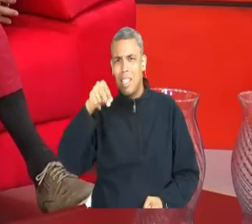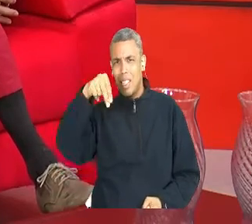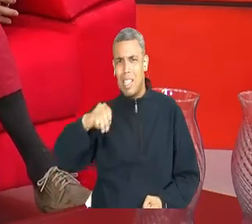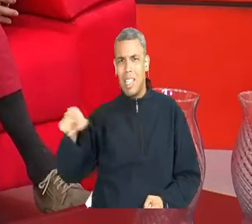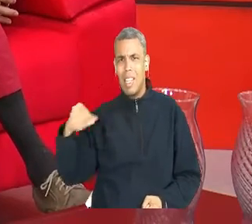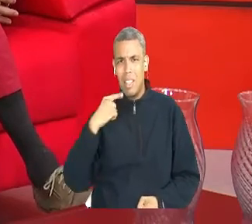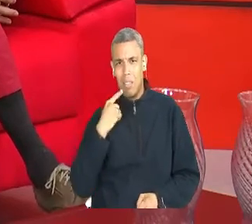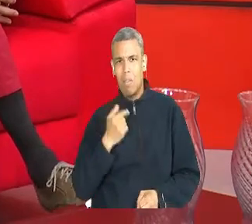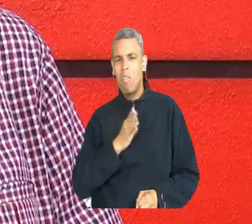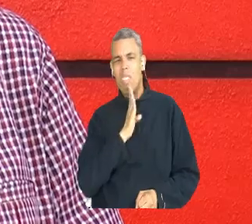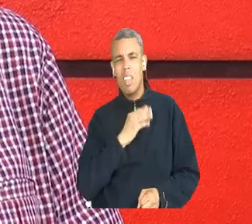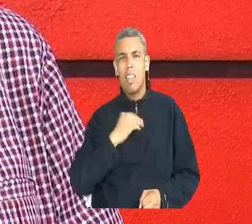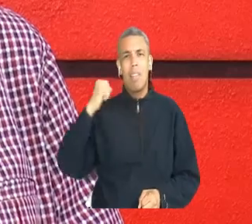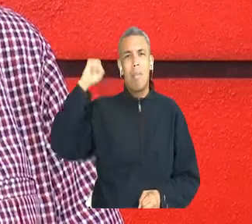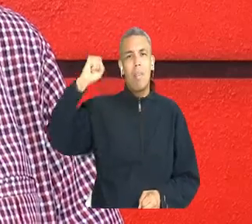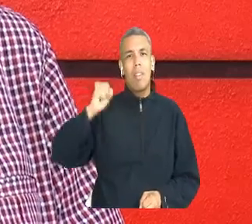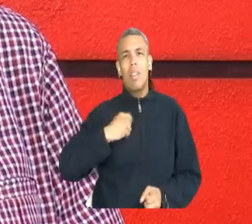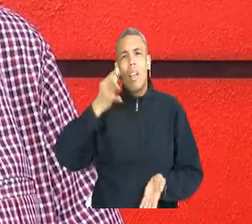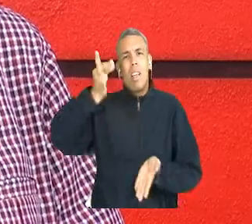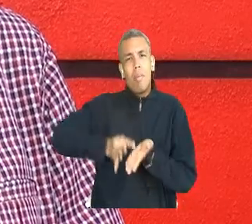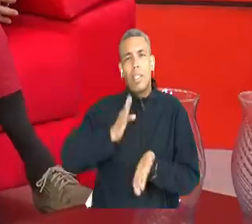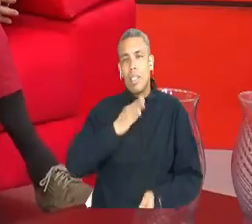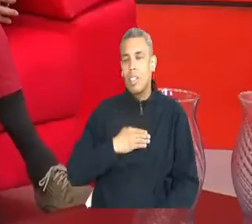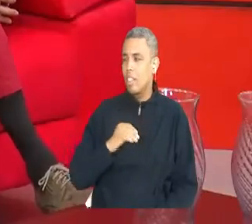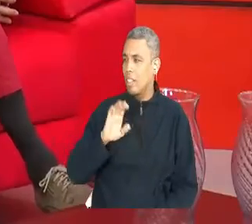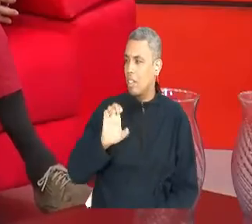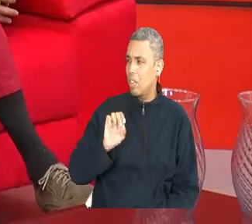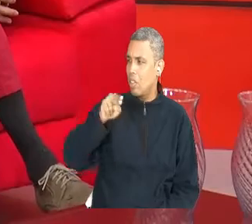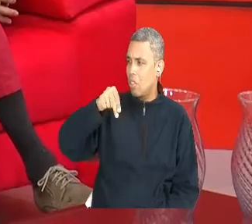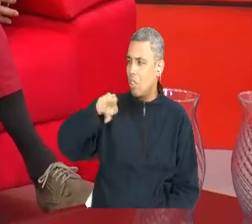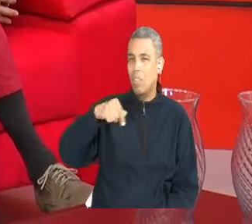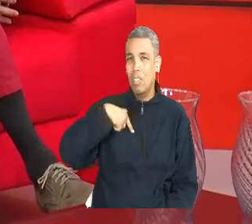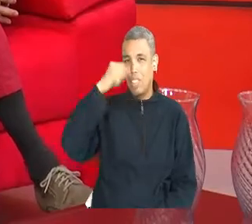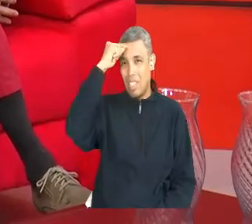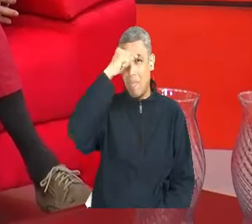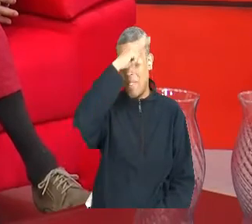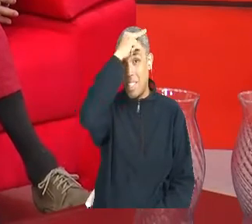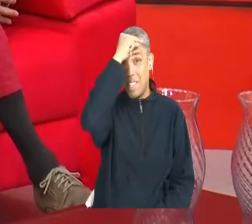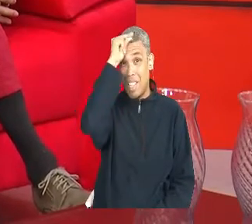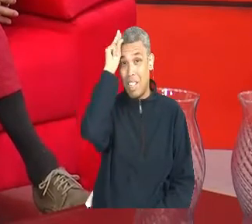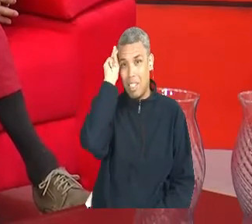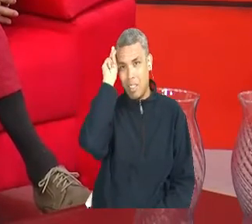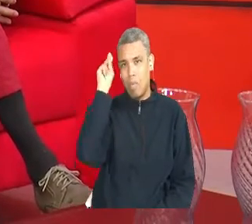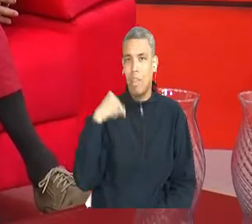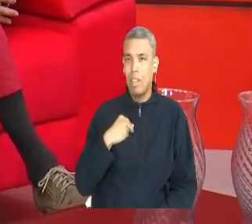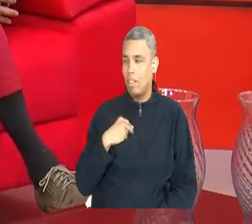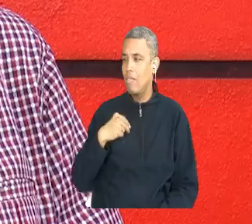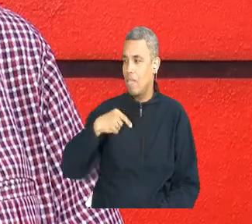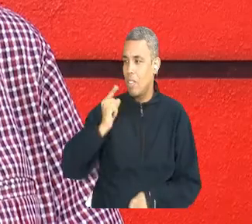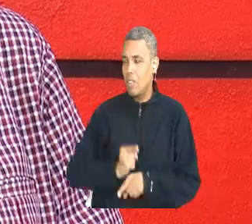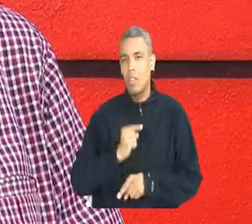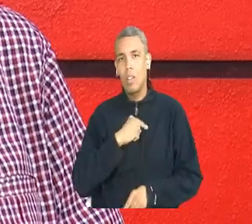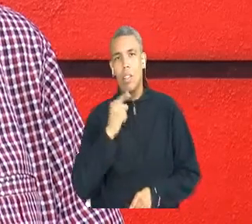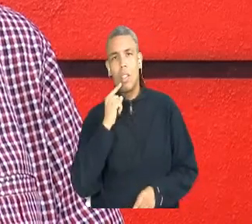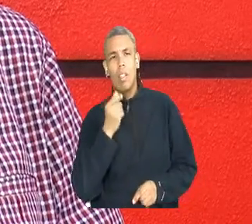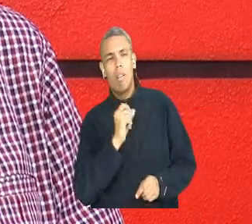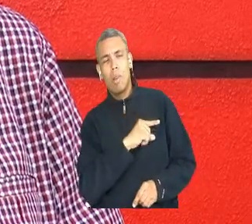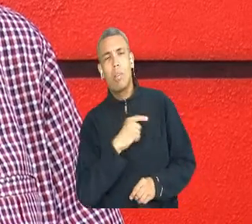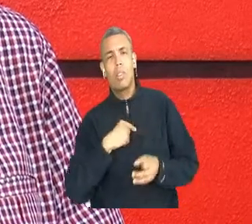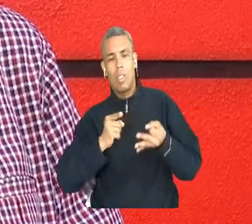no es real pero buena primaria buena primaria como twist y la última pregunta es arriba o abajo